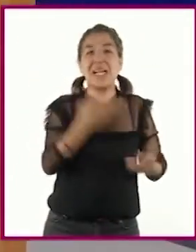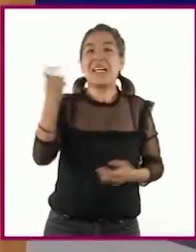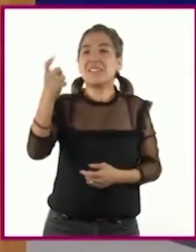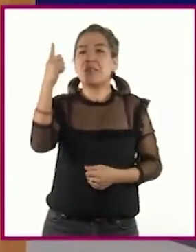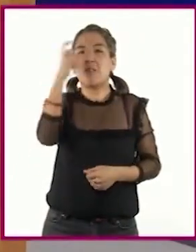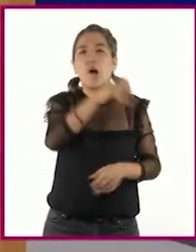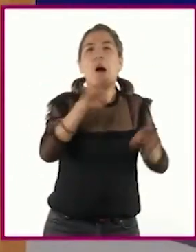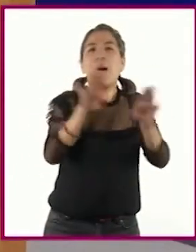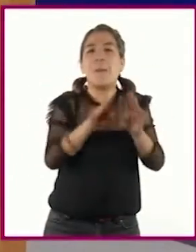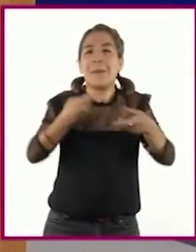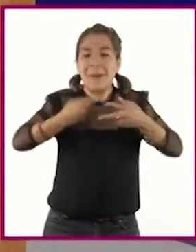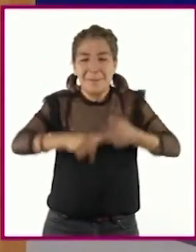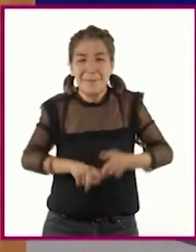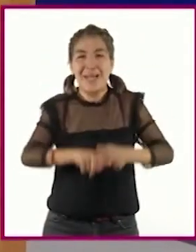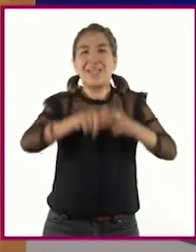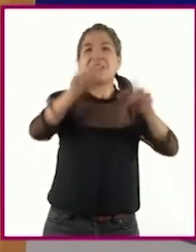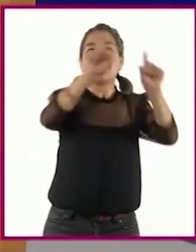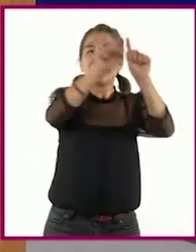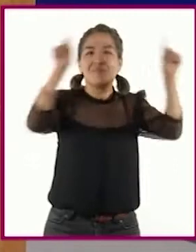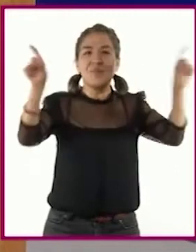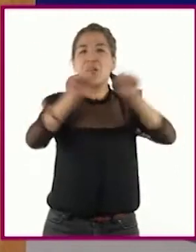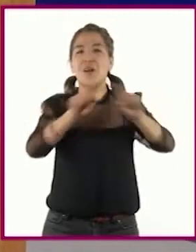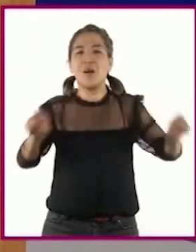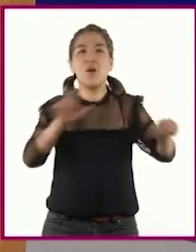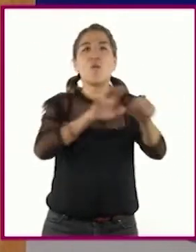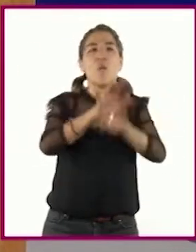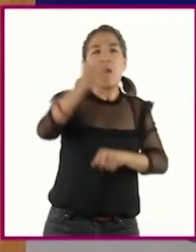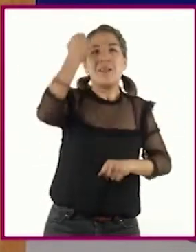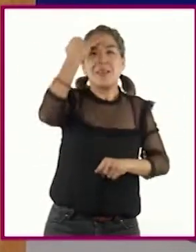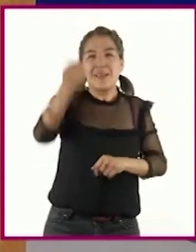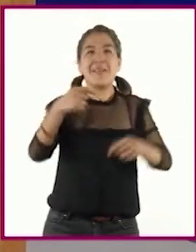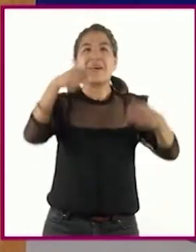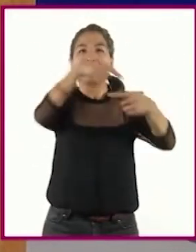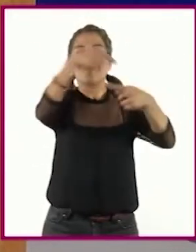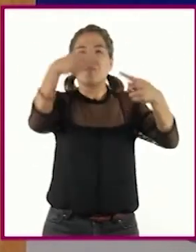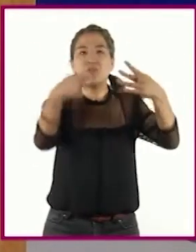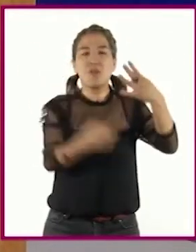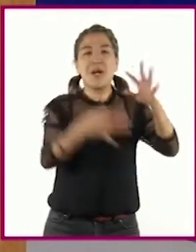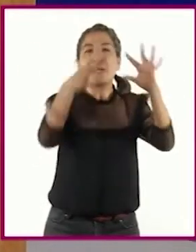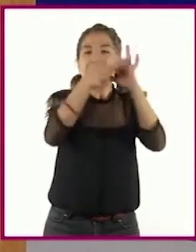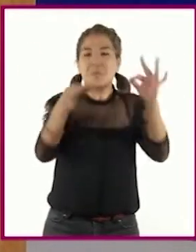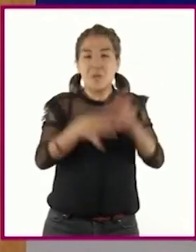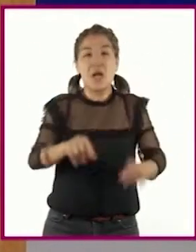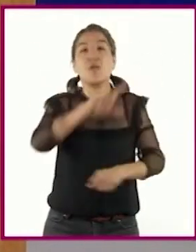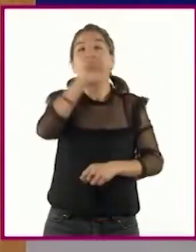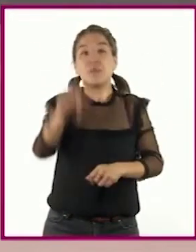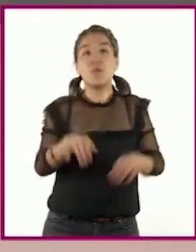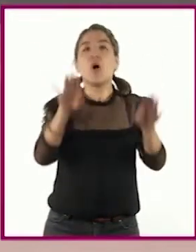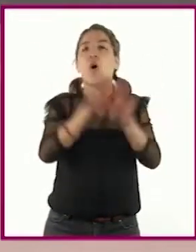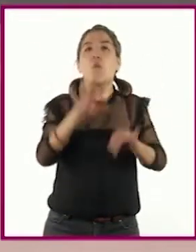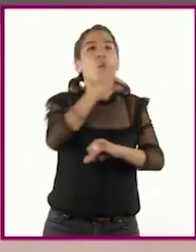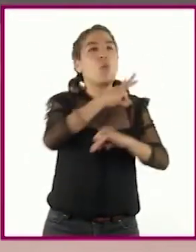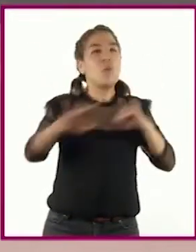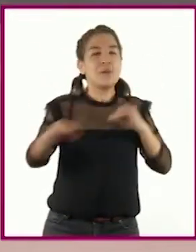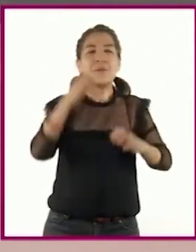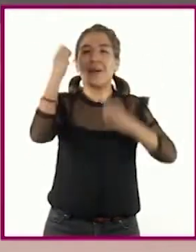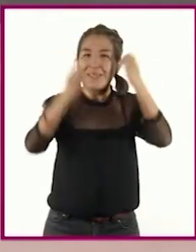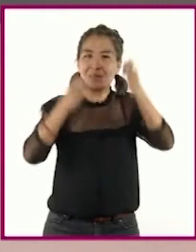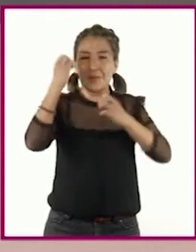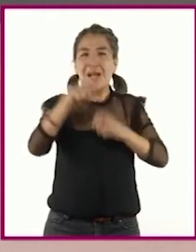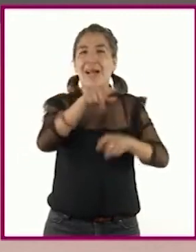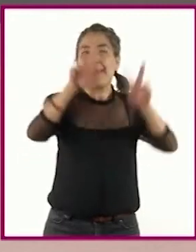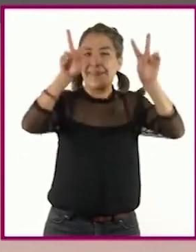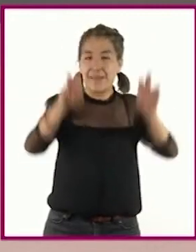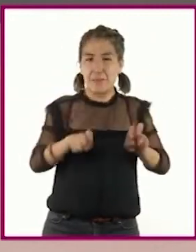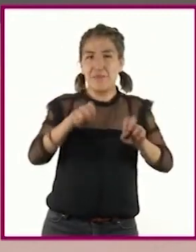dificultando cómo empezar, qué ideas y qué puntos desarrollar y cómo finalizar su tema. No es cualquier cosa preparar